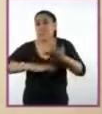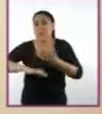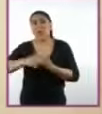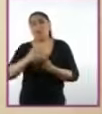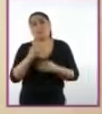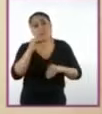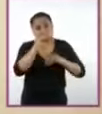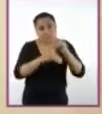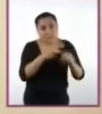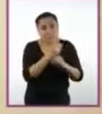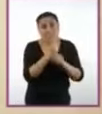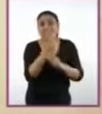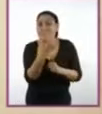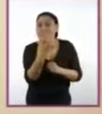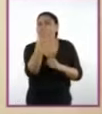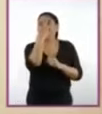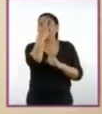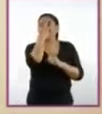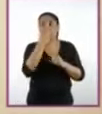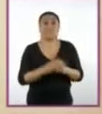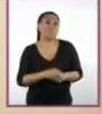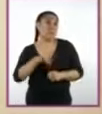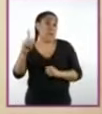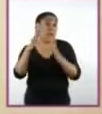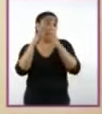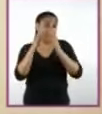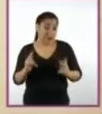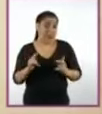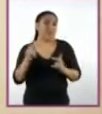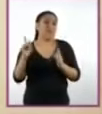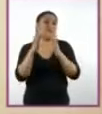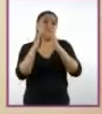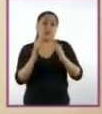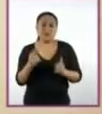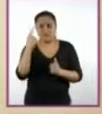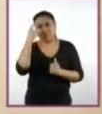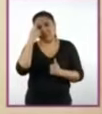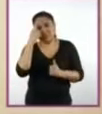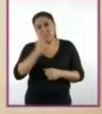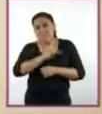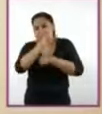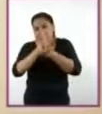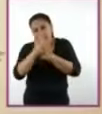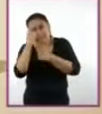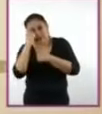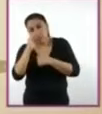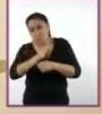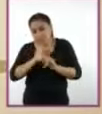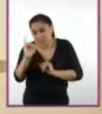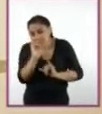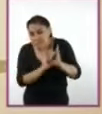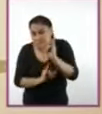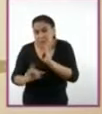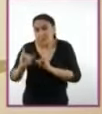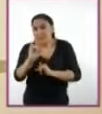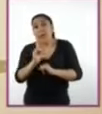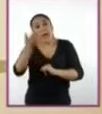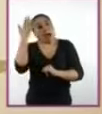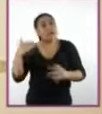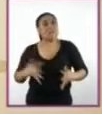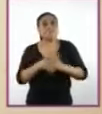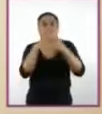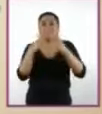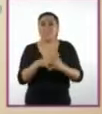inventó la máscara antigas. Francia fue uno de los países que utilizó sustancias químicas durante la Primera Guerra